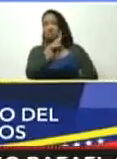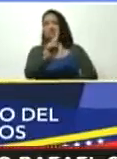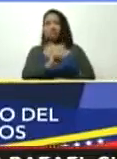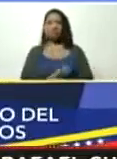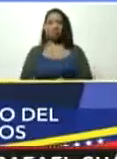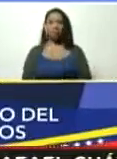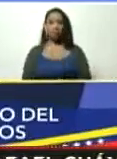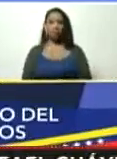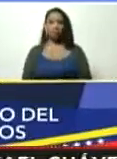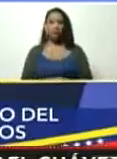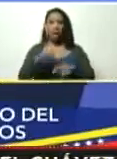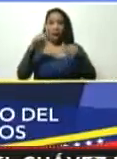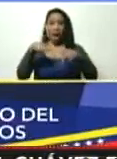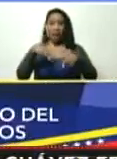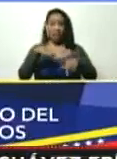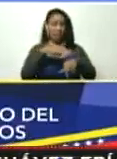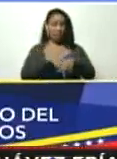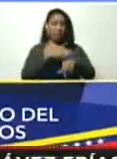de esta década.